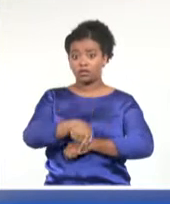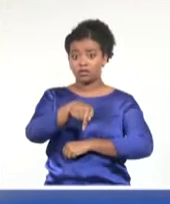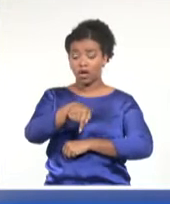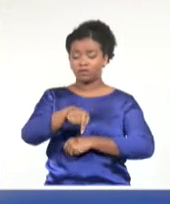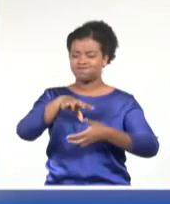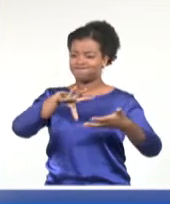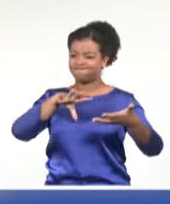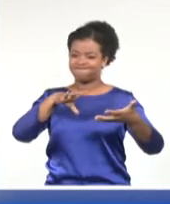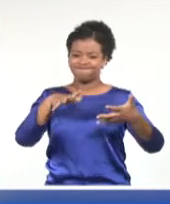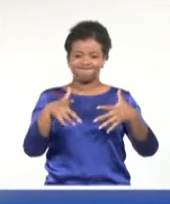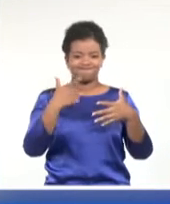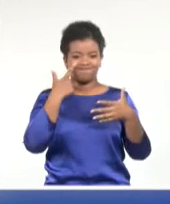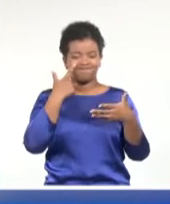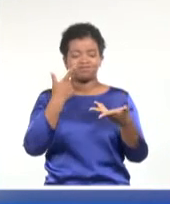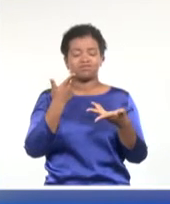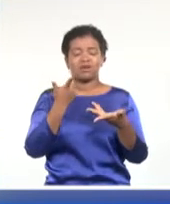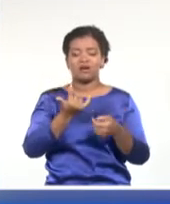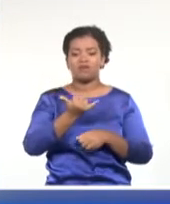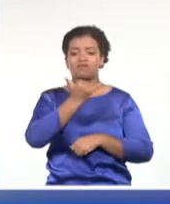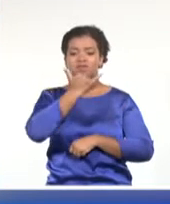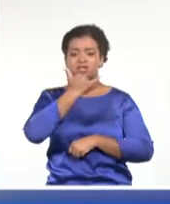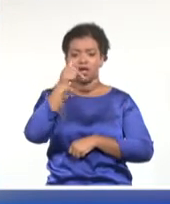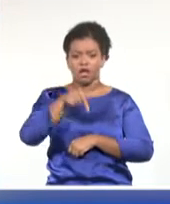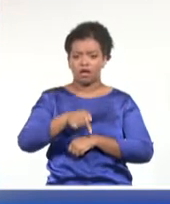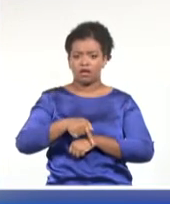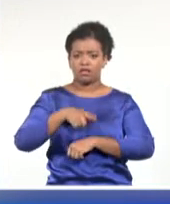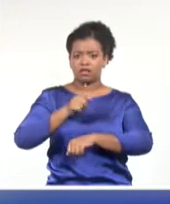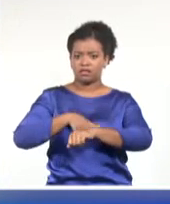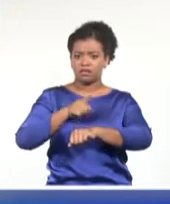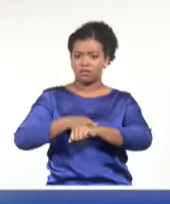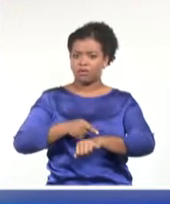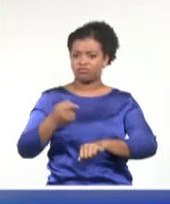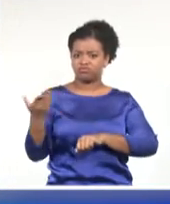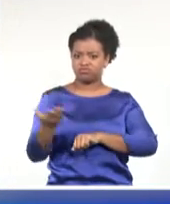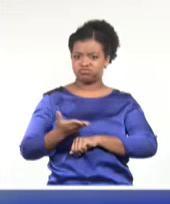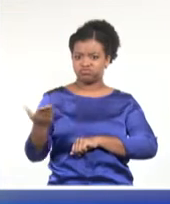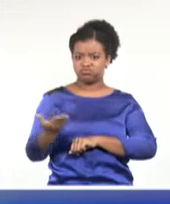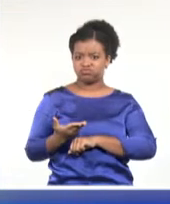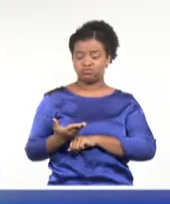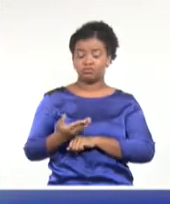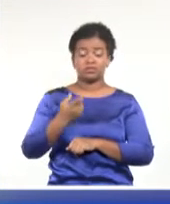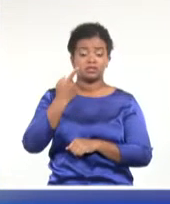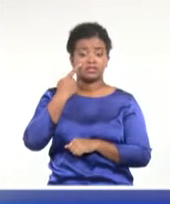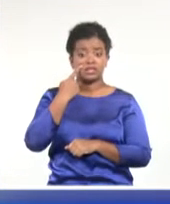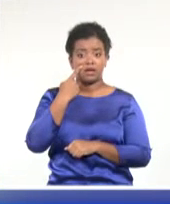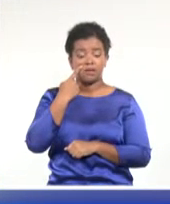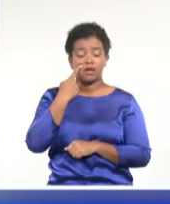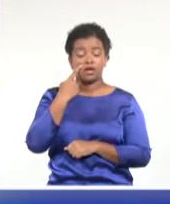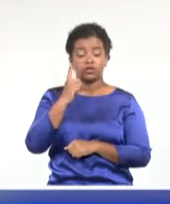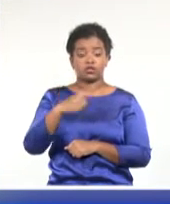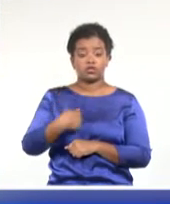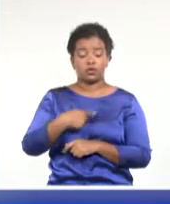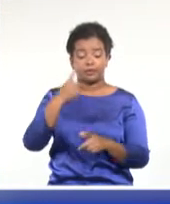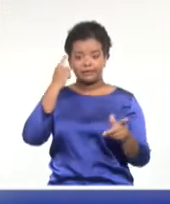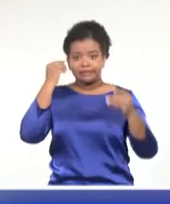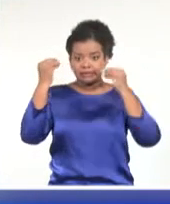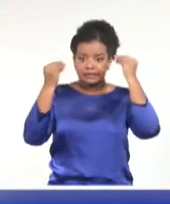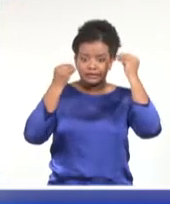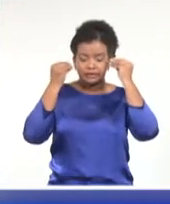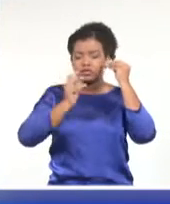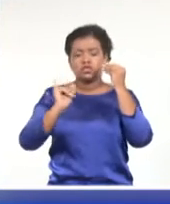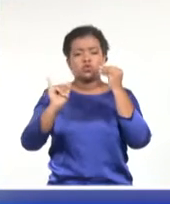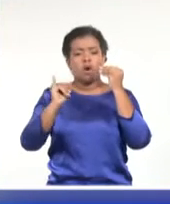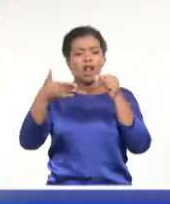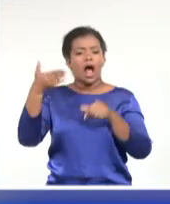la biodiversidad se acelera y extiende alarmantemente, como lo advirtió el comandante